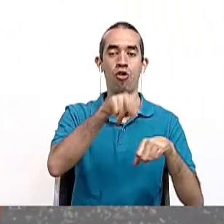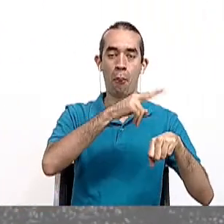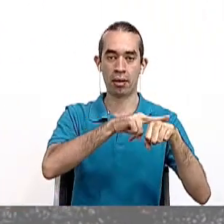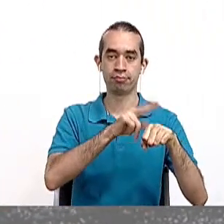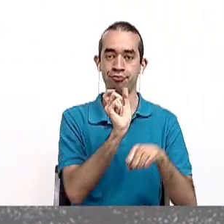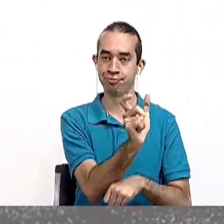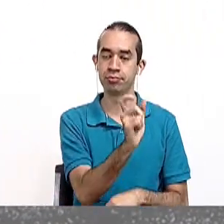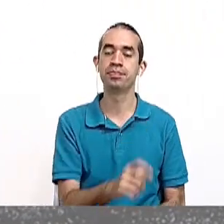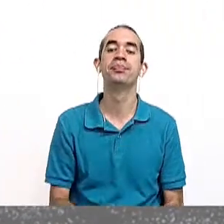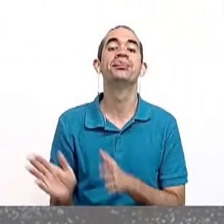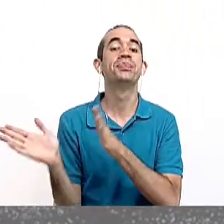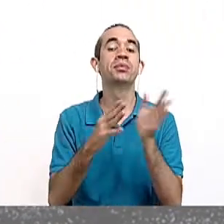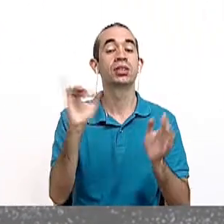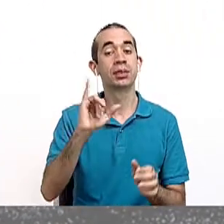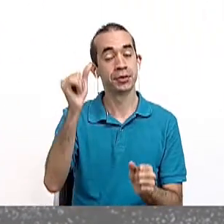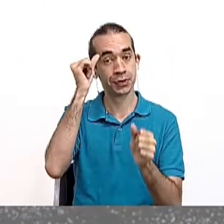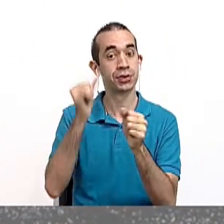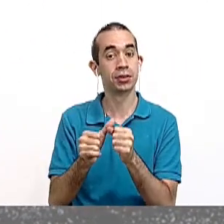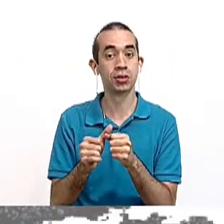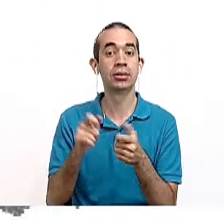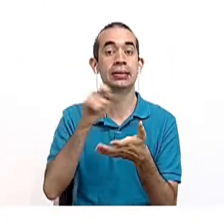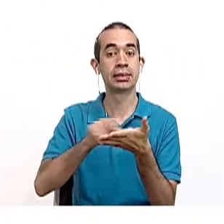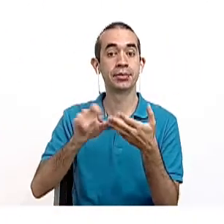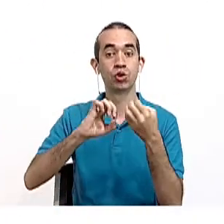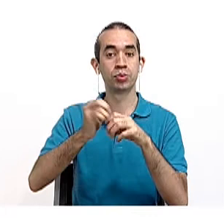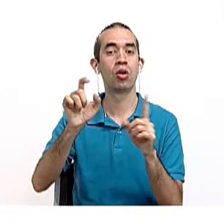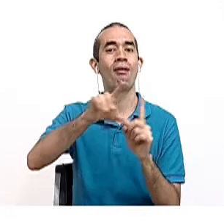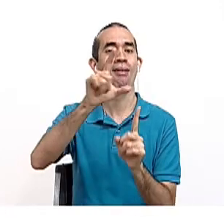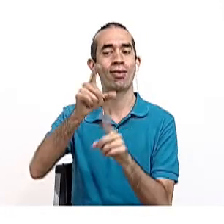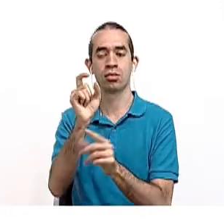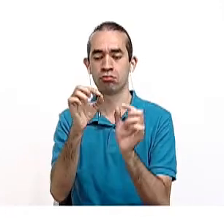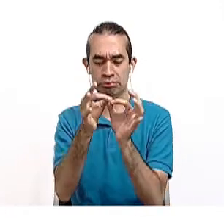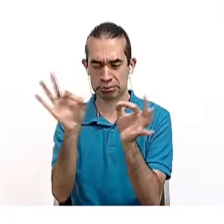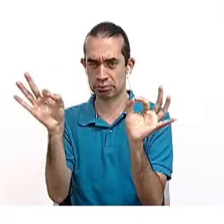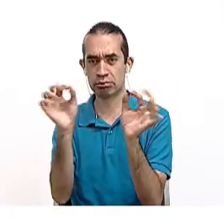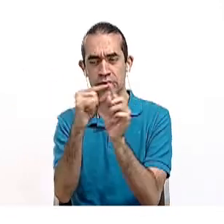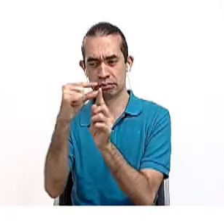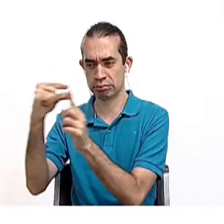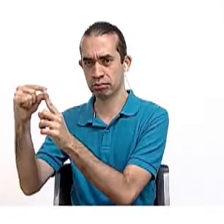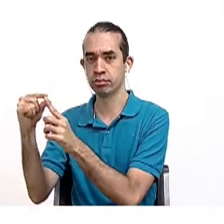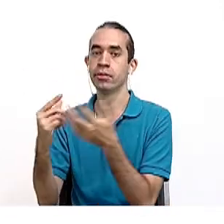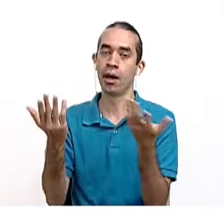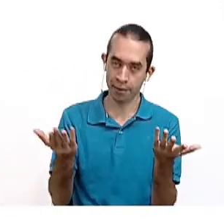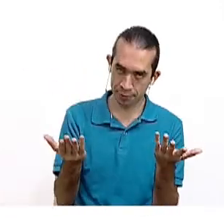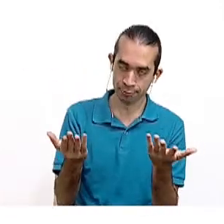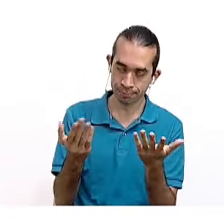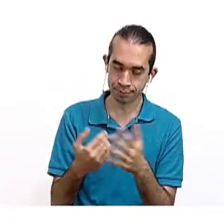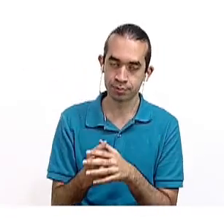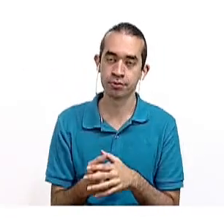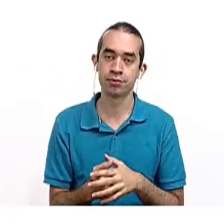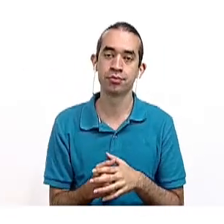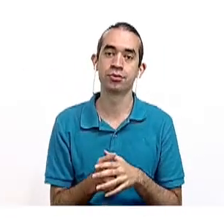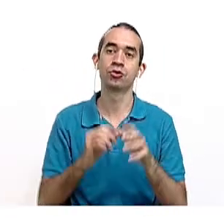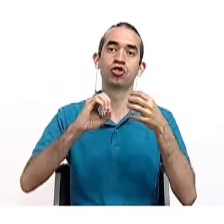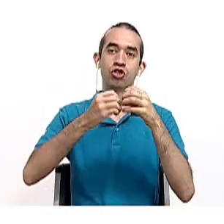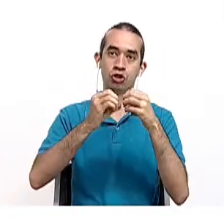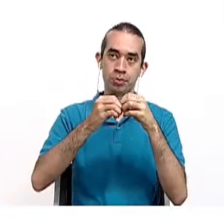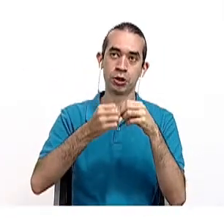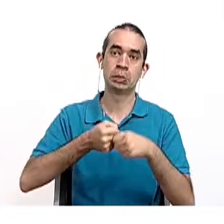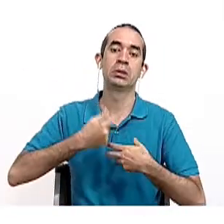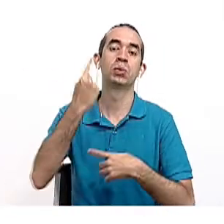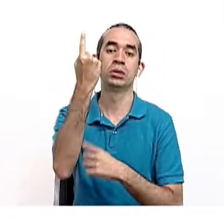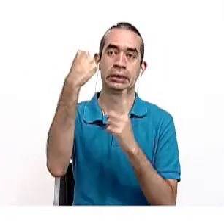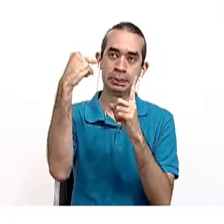También recordaremos cuándo escribir un número en letras, cuando los números expresen una palabra